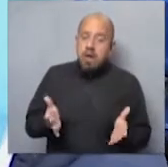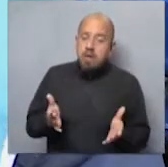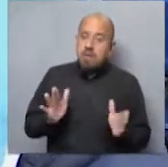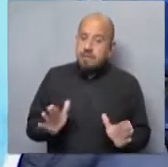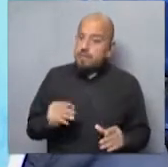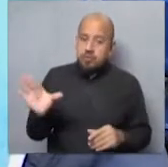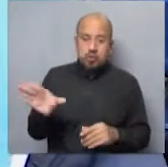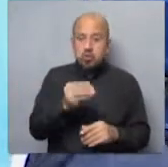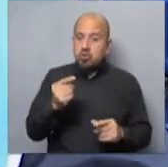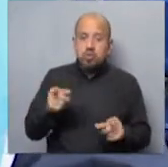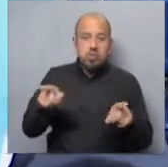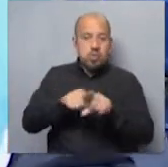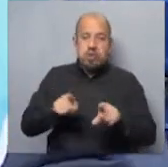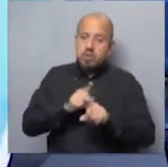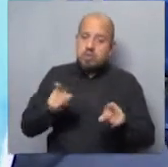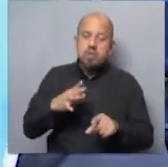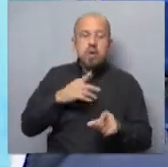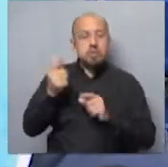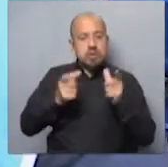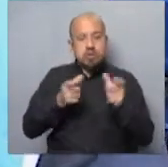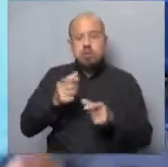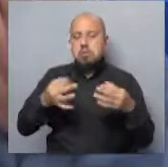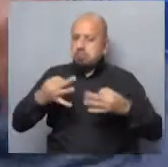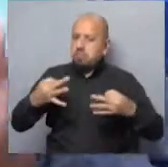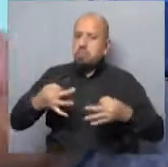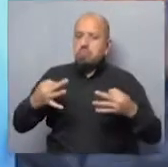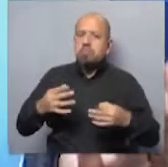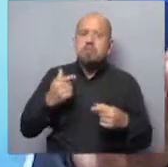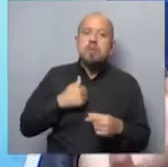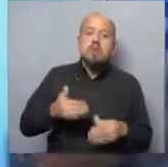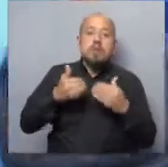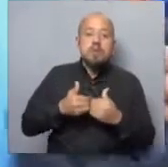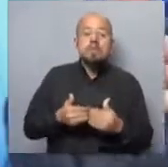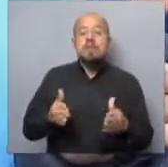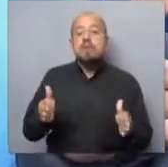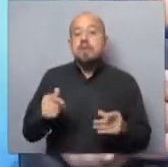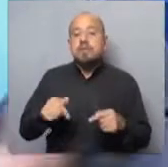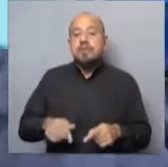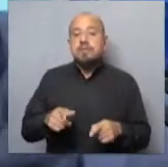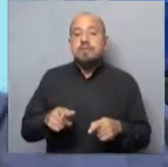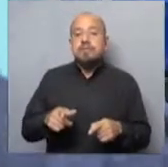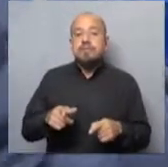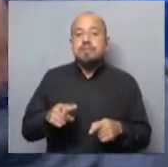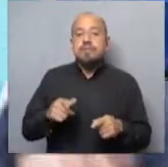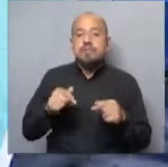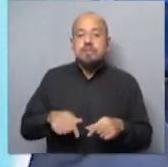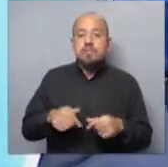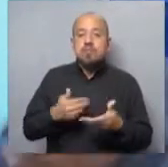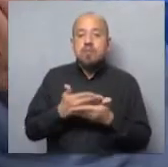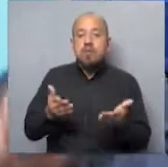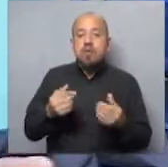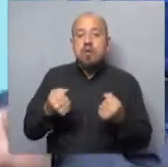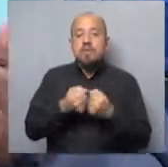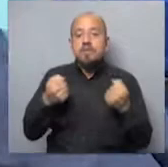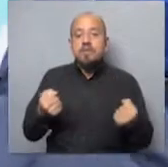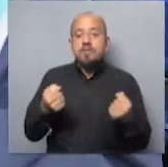todos en la misma bolsa. Hay gente que es bárbara. Es más, desde que yo empecé a estar con ustedes, que me sacan en el diario